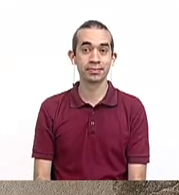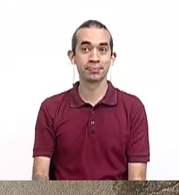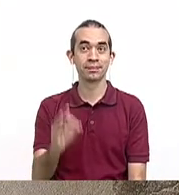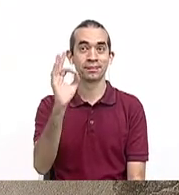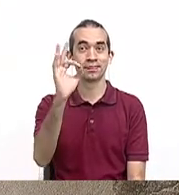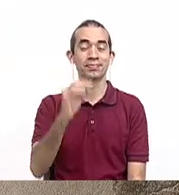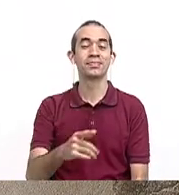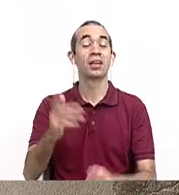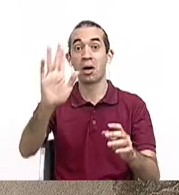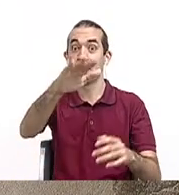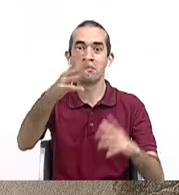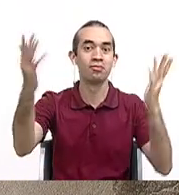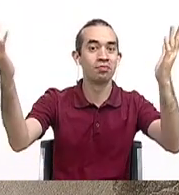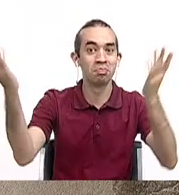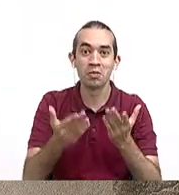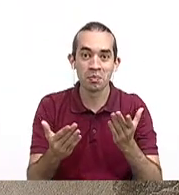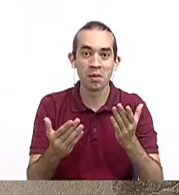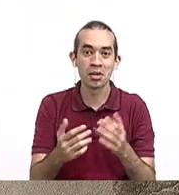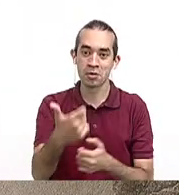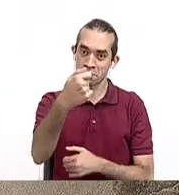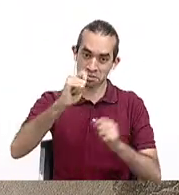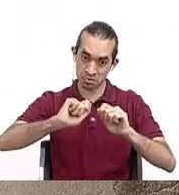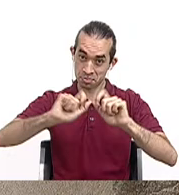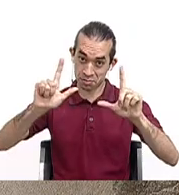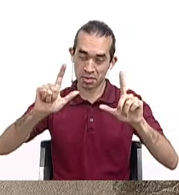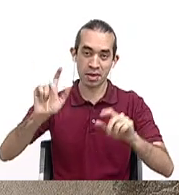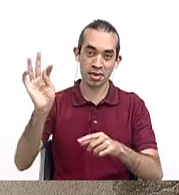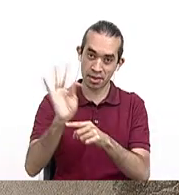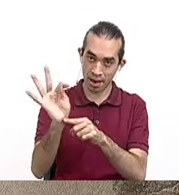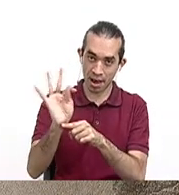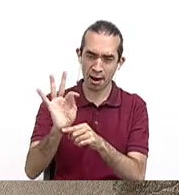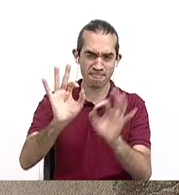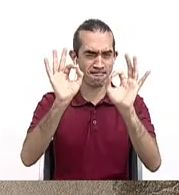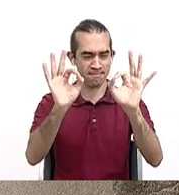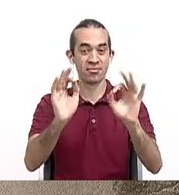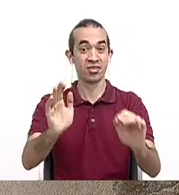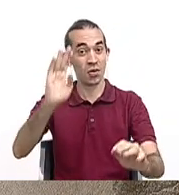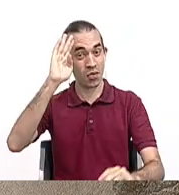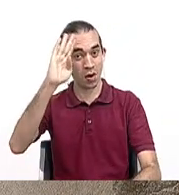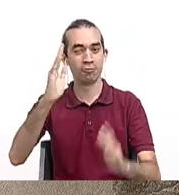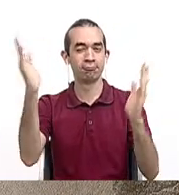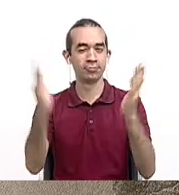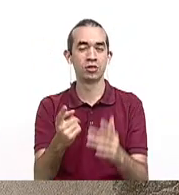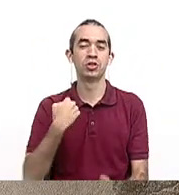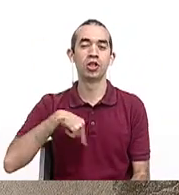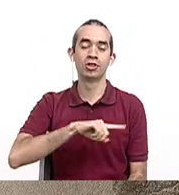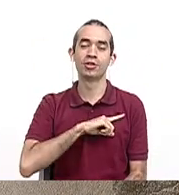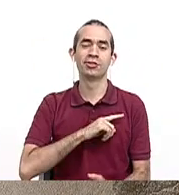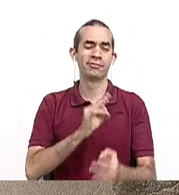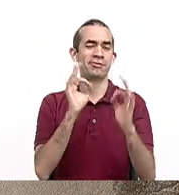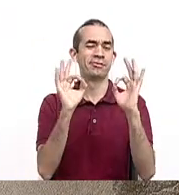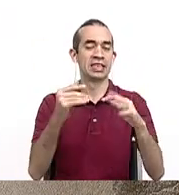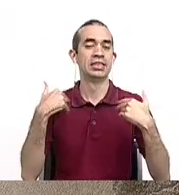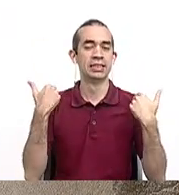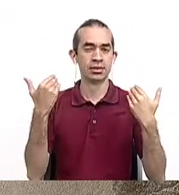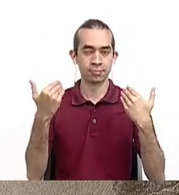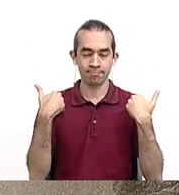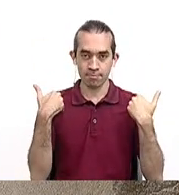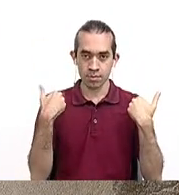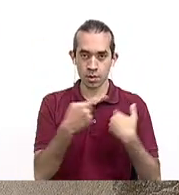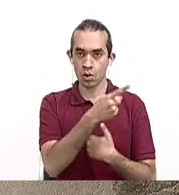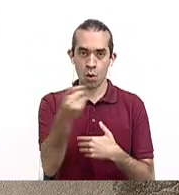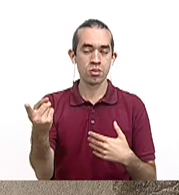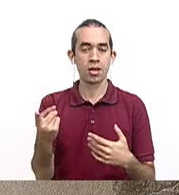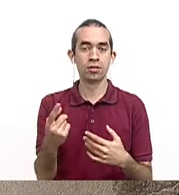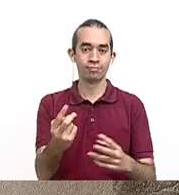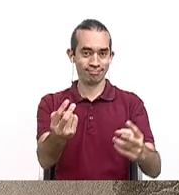bien bienvenidas y bienvenidos los que recién se integran a esta transmisión y estamos muy muy satisfechos con el favor de